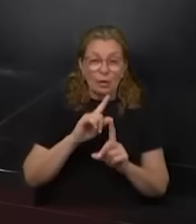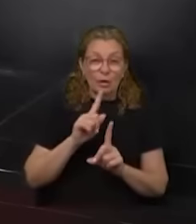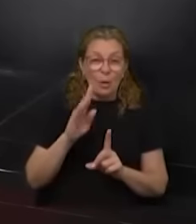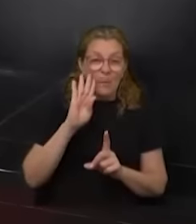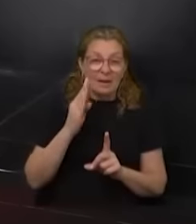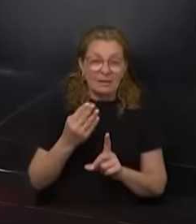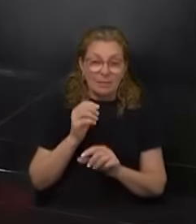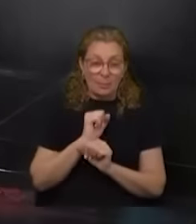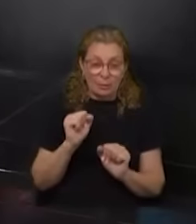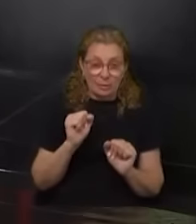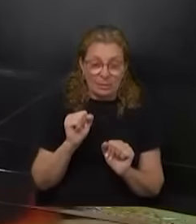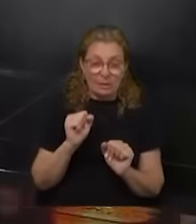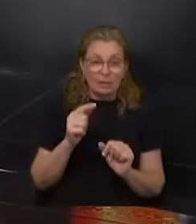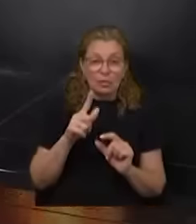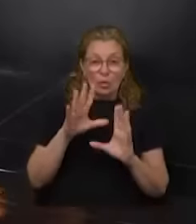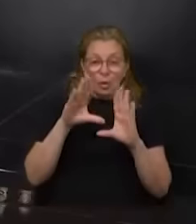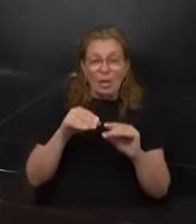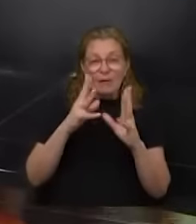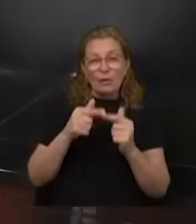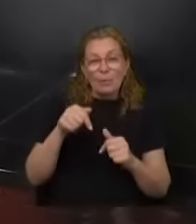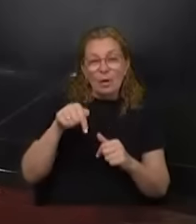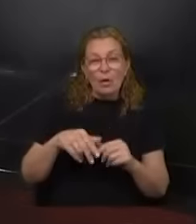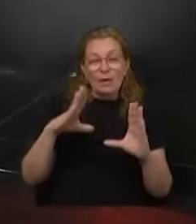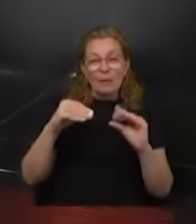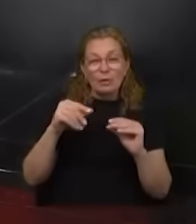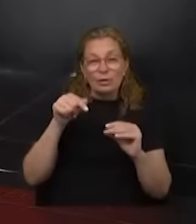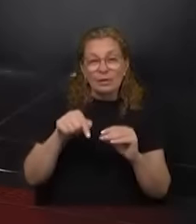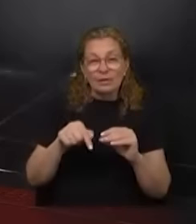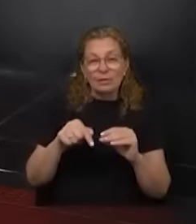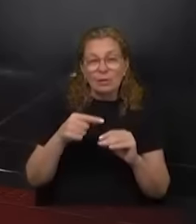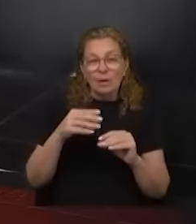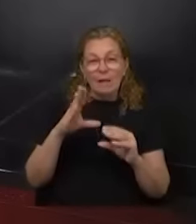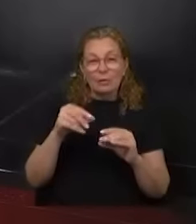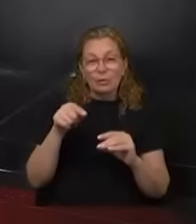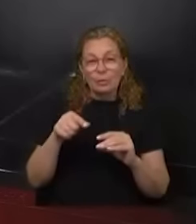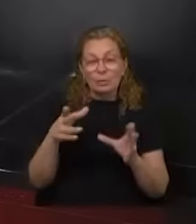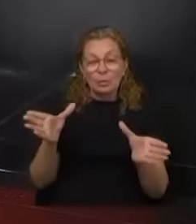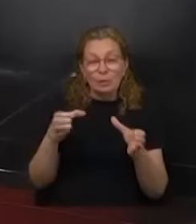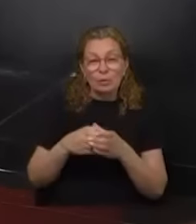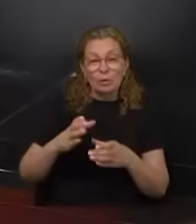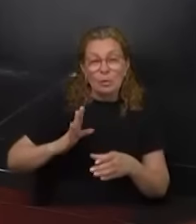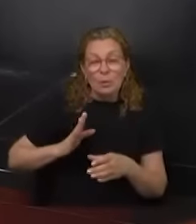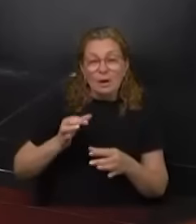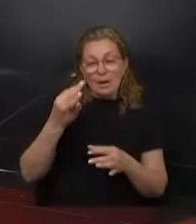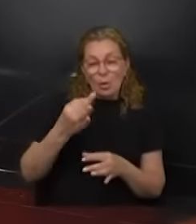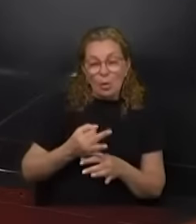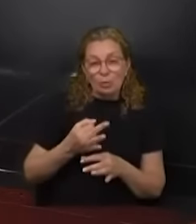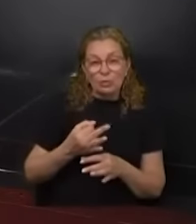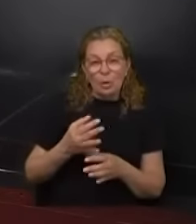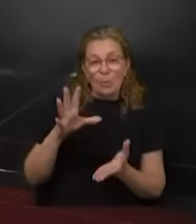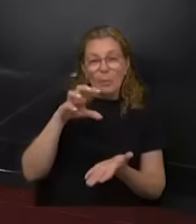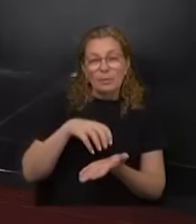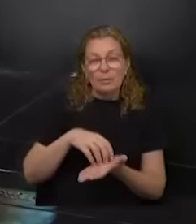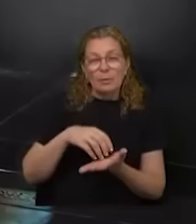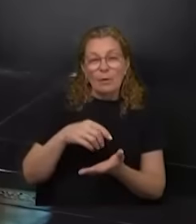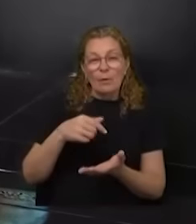inmediato posible de todas maneras hoy Cristina Fernández habló del caso se refirió a esto en una reunión de mujeres justamente en la provincia de